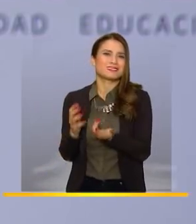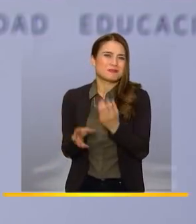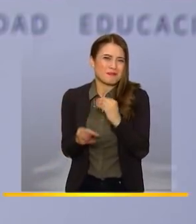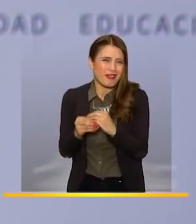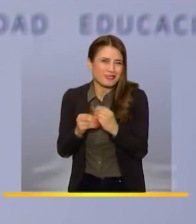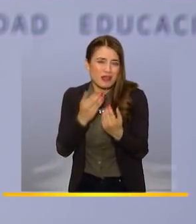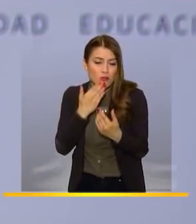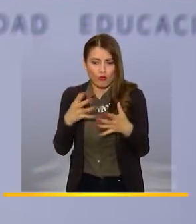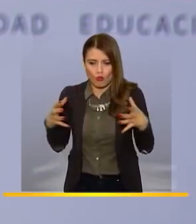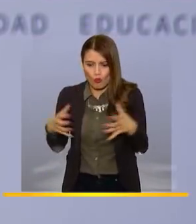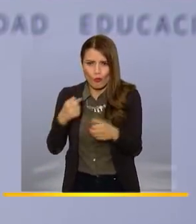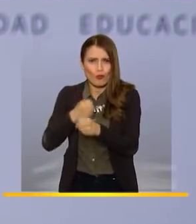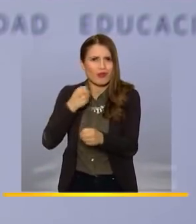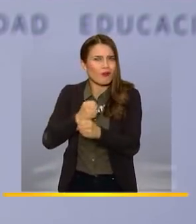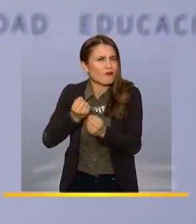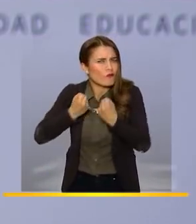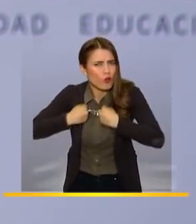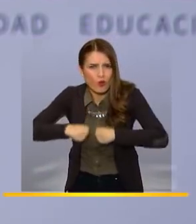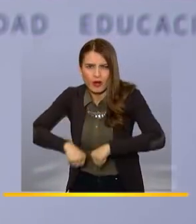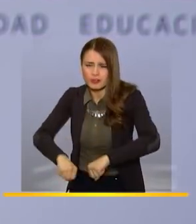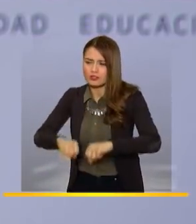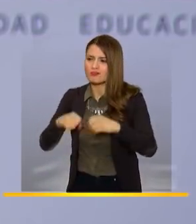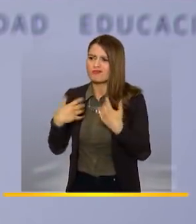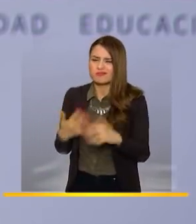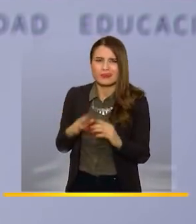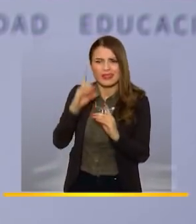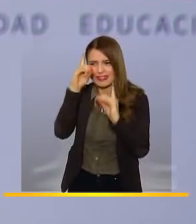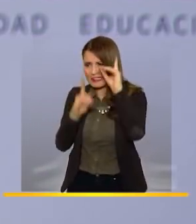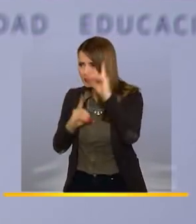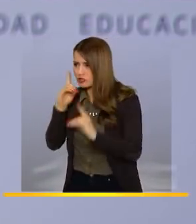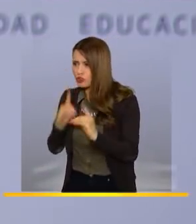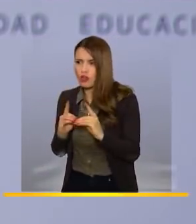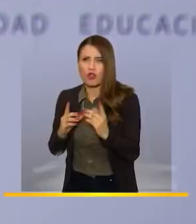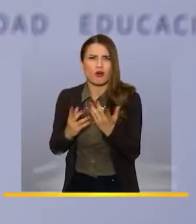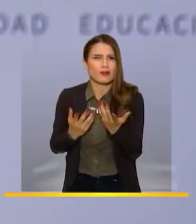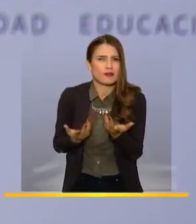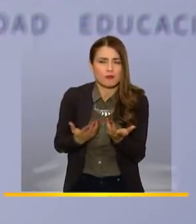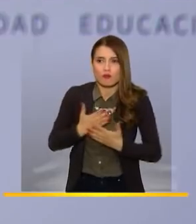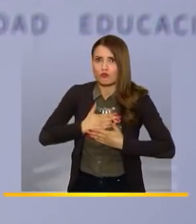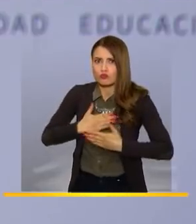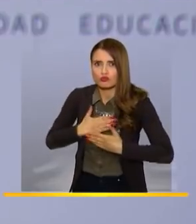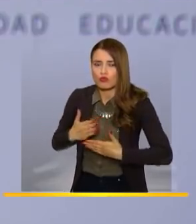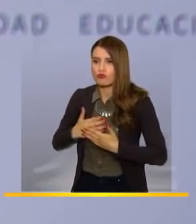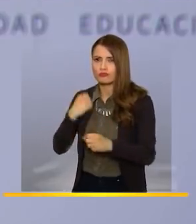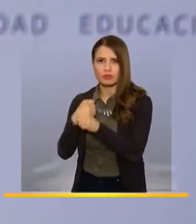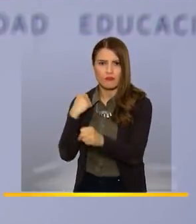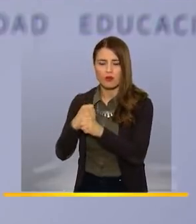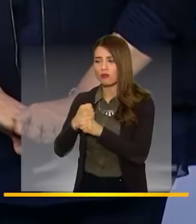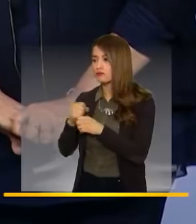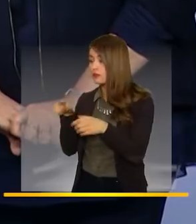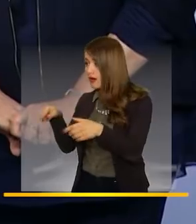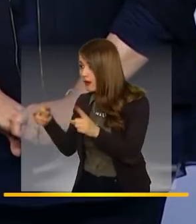todos los esfuerzos necesarios para su conservación y su divulgación.